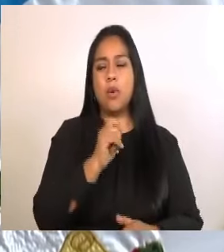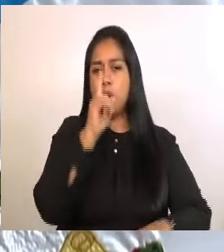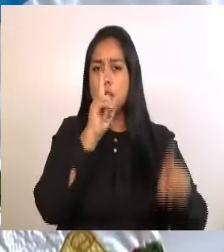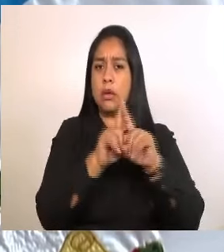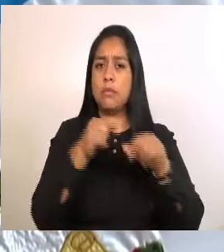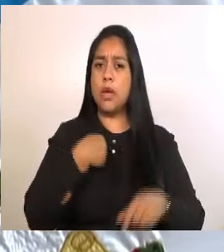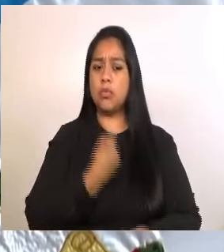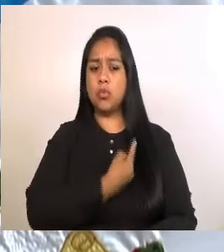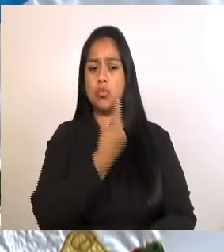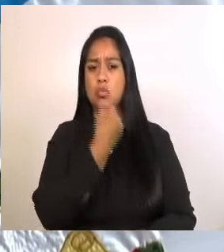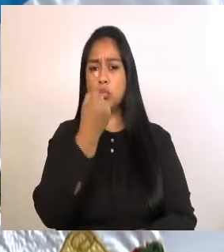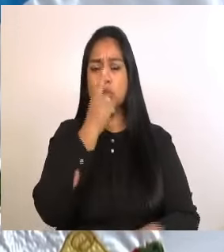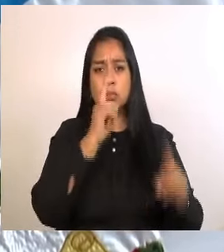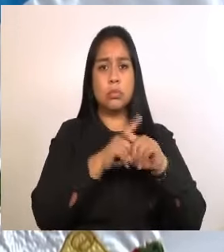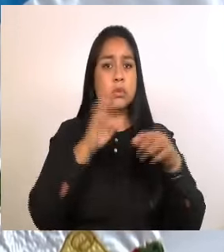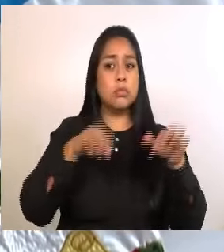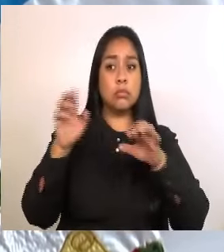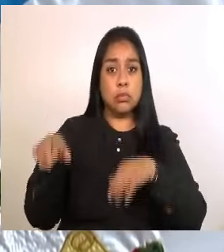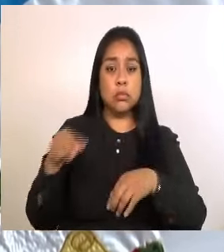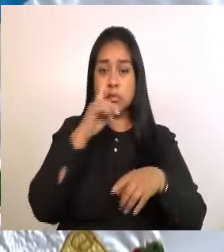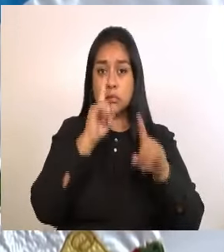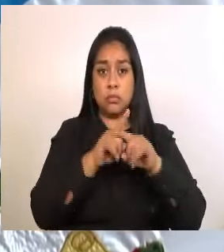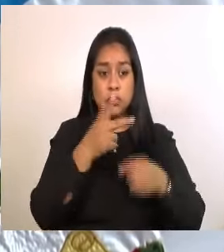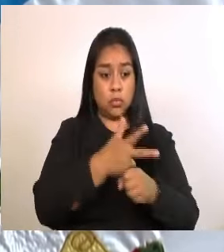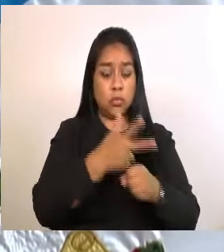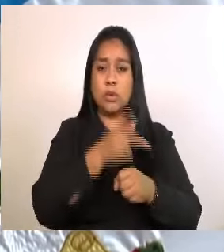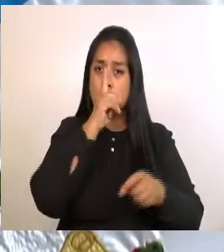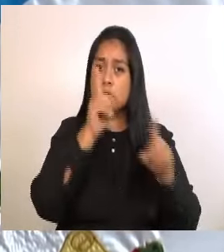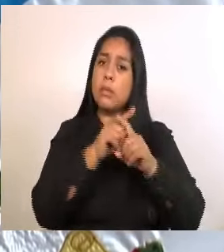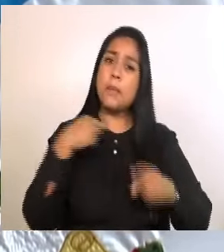de nuestros ciudadanos, pero para toda la región.